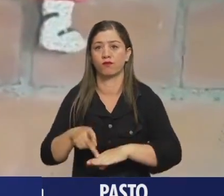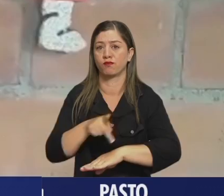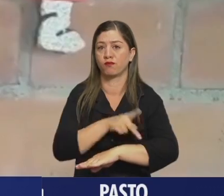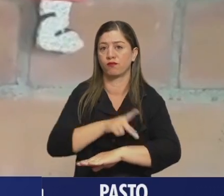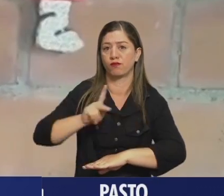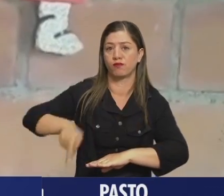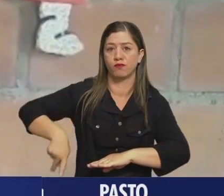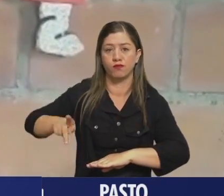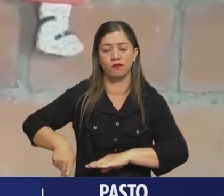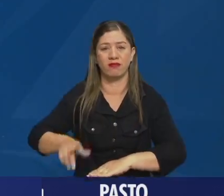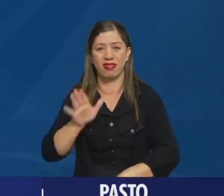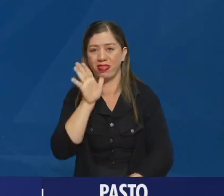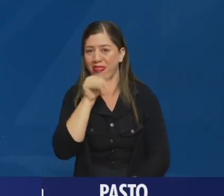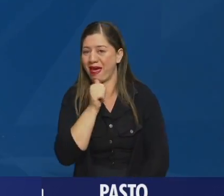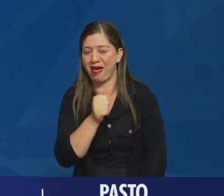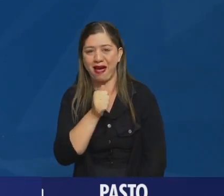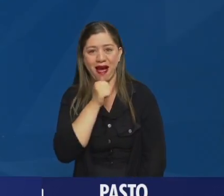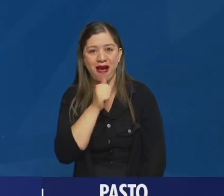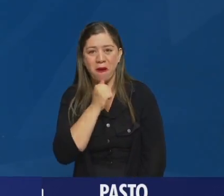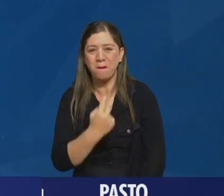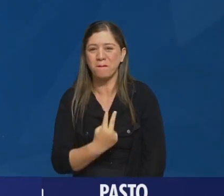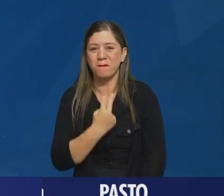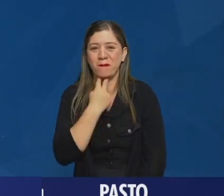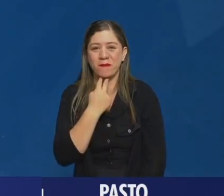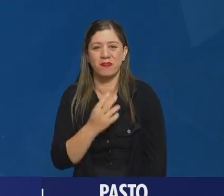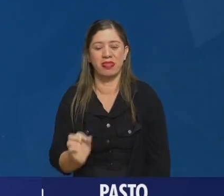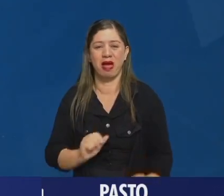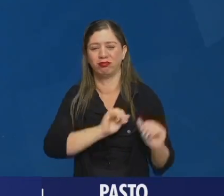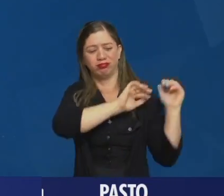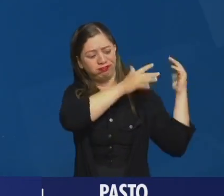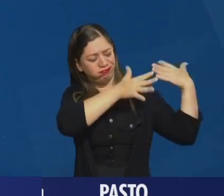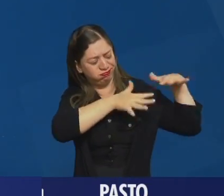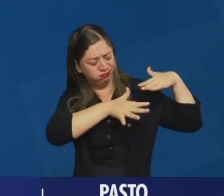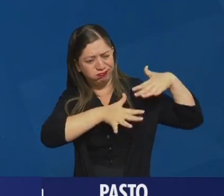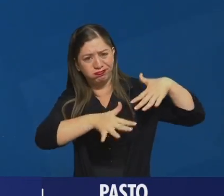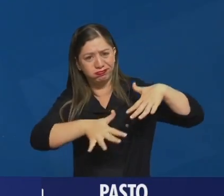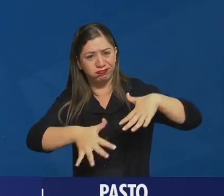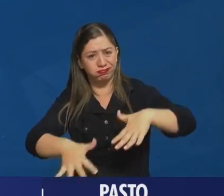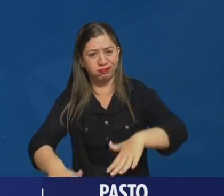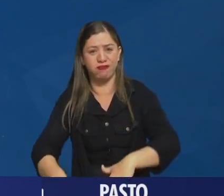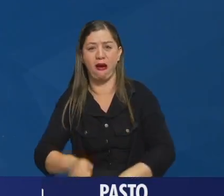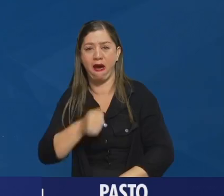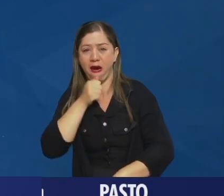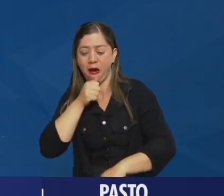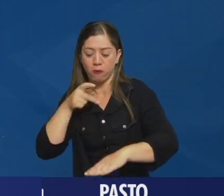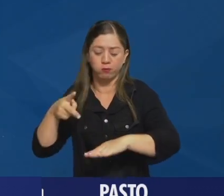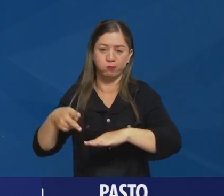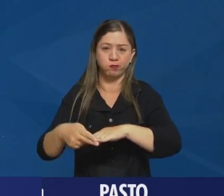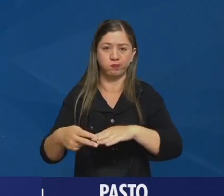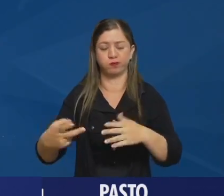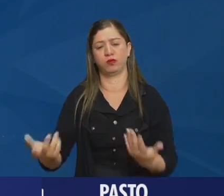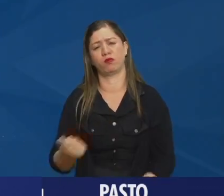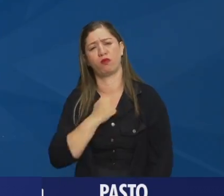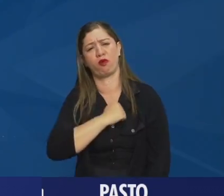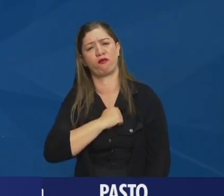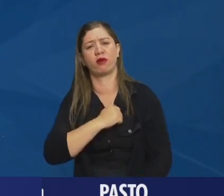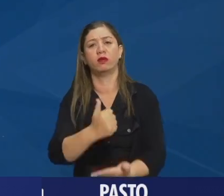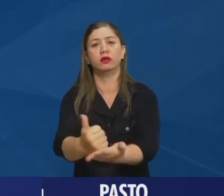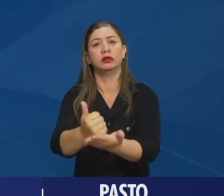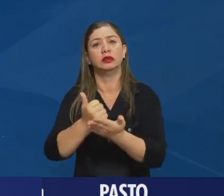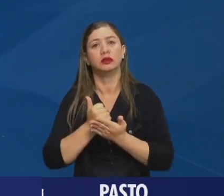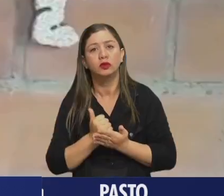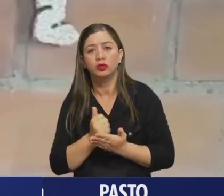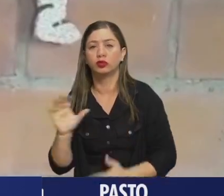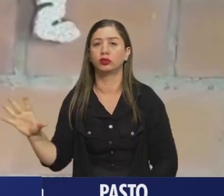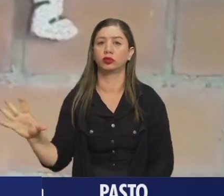todos sin una gota de agua porque una avalancha se nos llevó el acueducto regional. Así que pedimos la ayuda